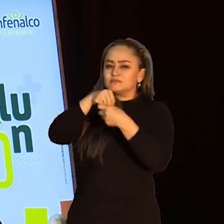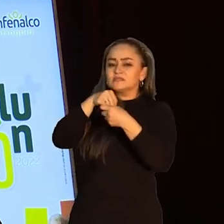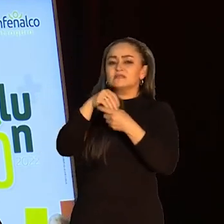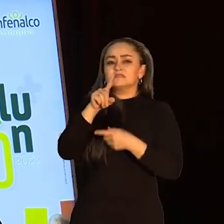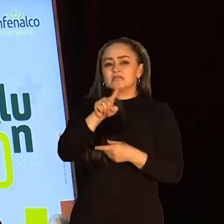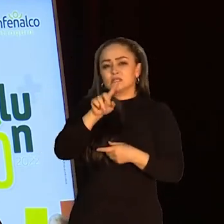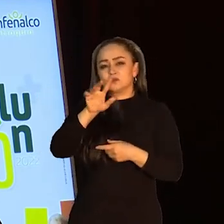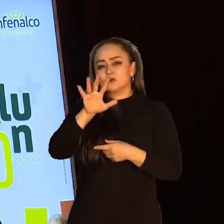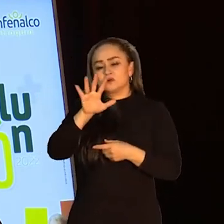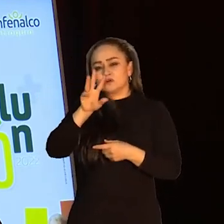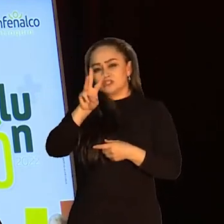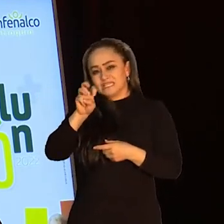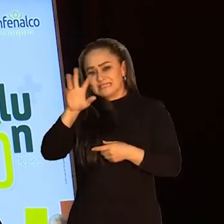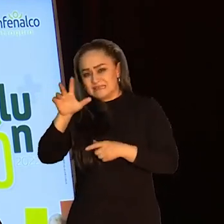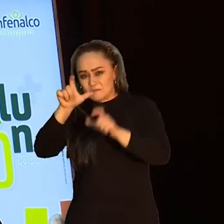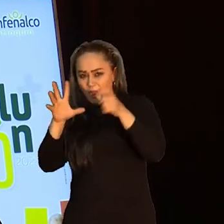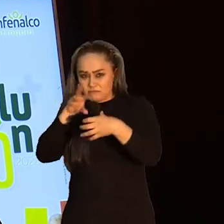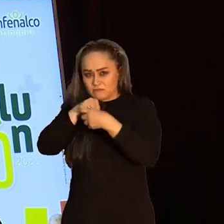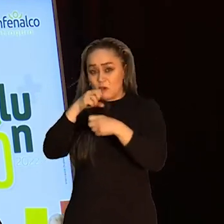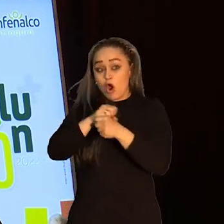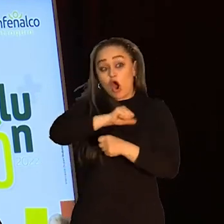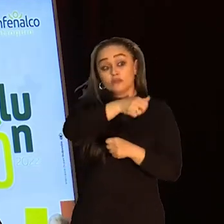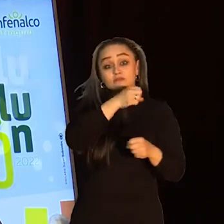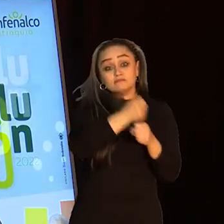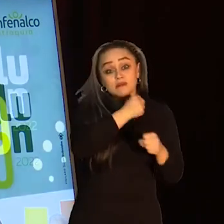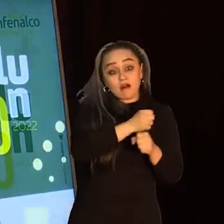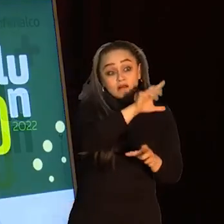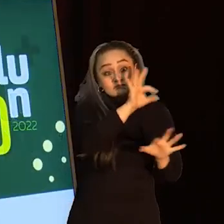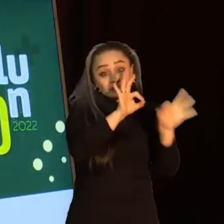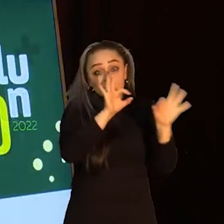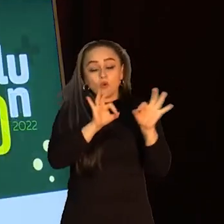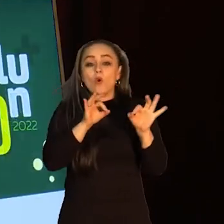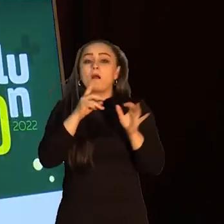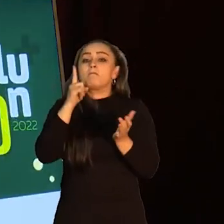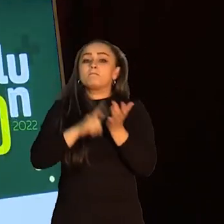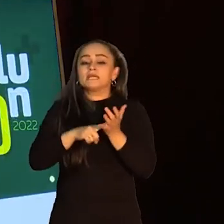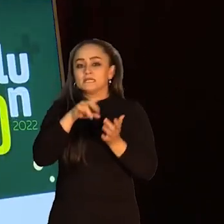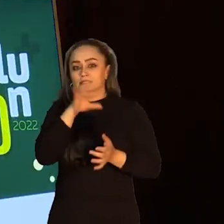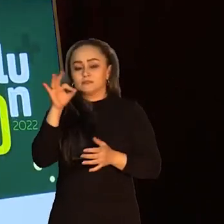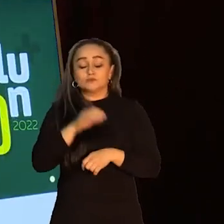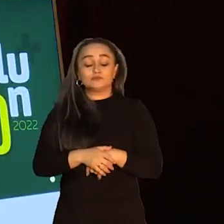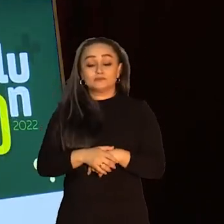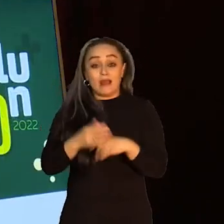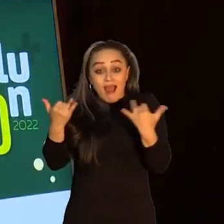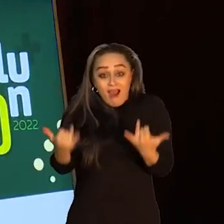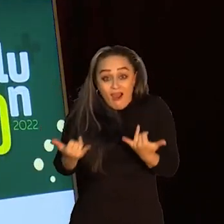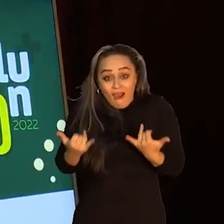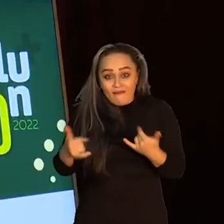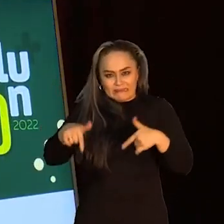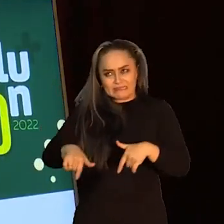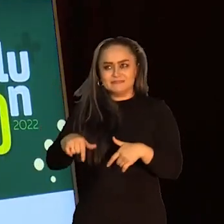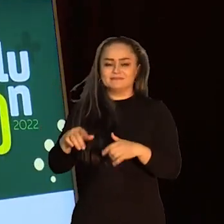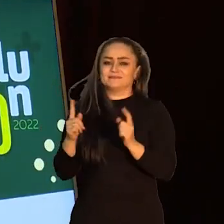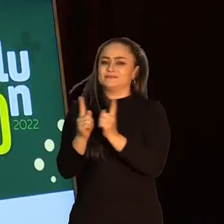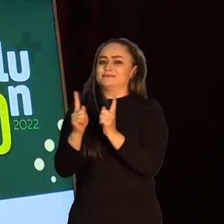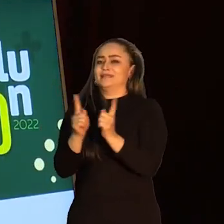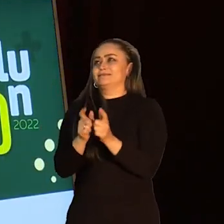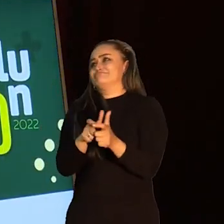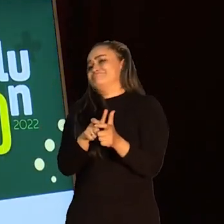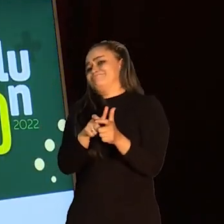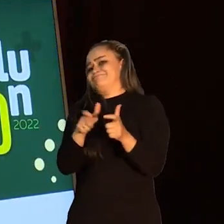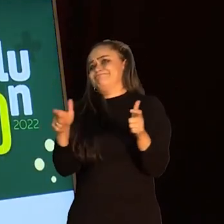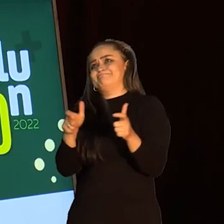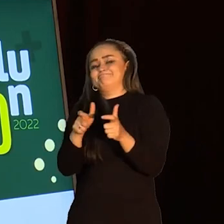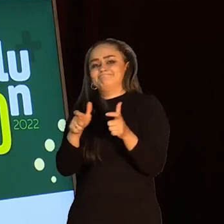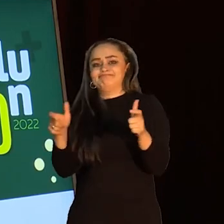trabajadores. Hoy, gracias al fortalecimiento del sistema y crecimiento de Confenalco,